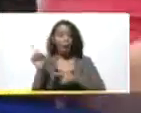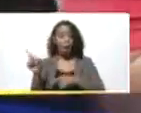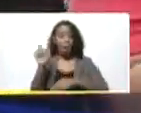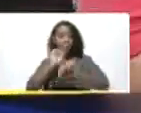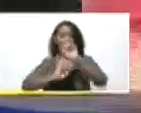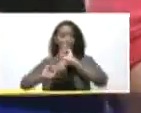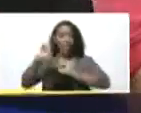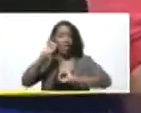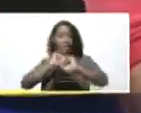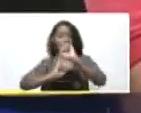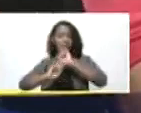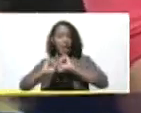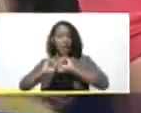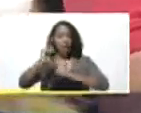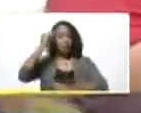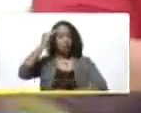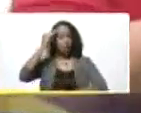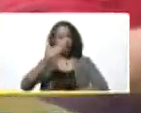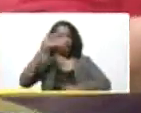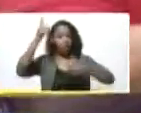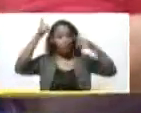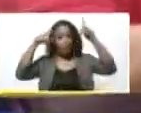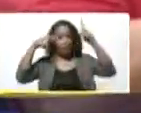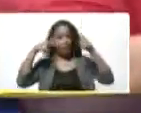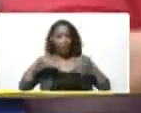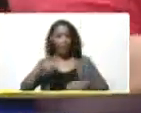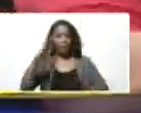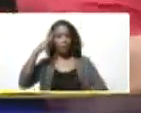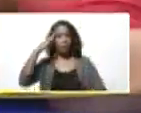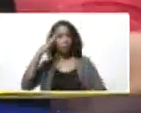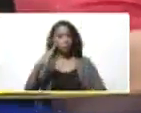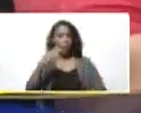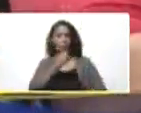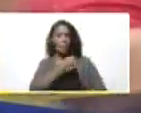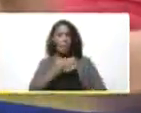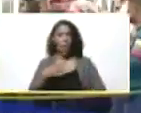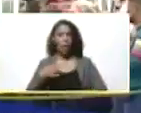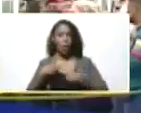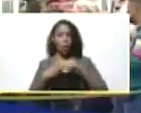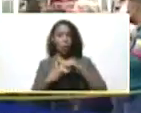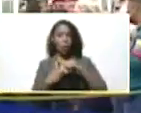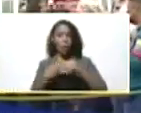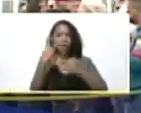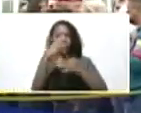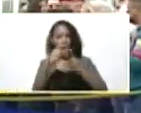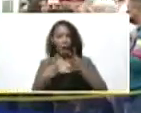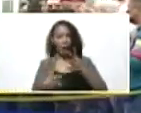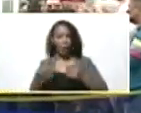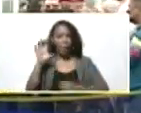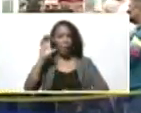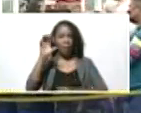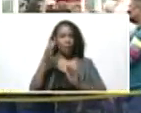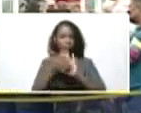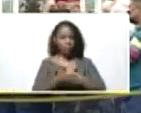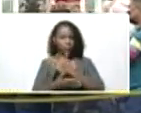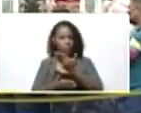defensora del comandante Chávez, del capitán Blanco La Cruz y de varios de los patriotas.